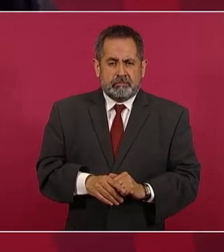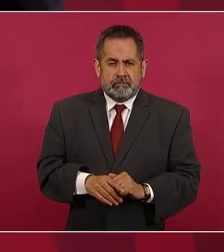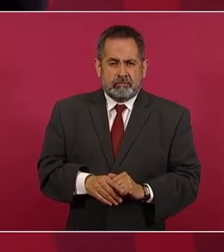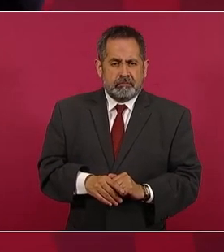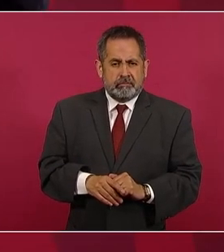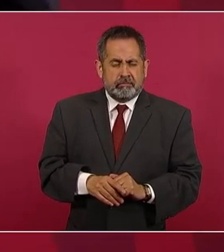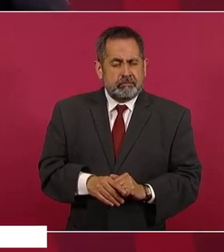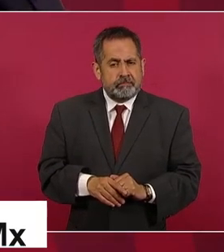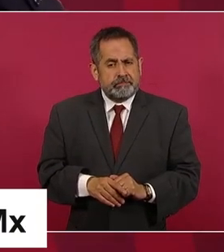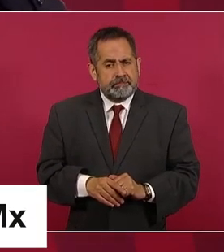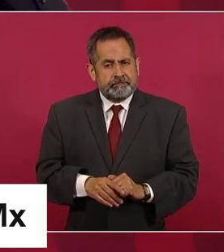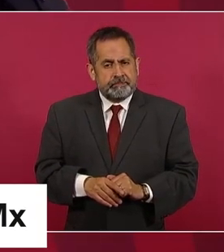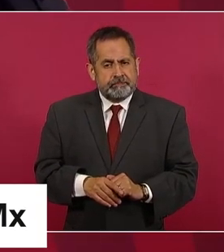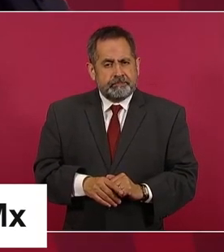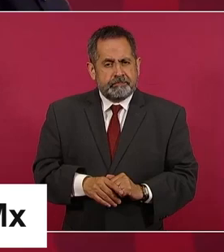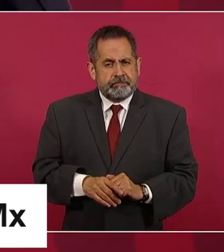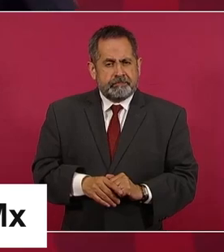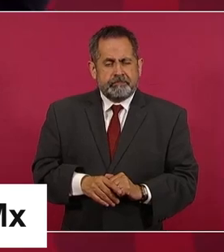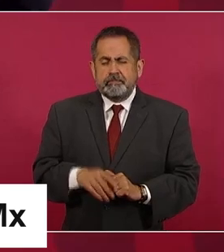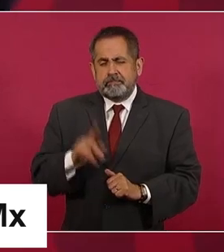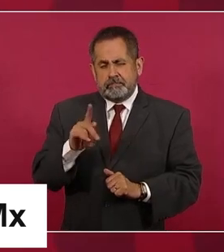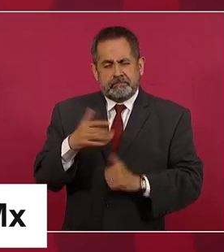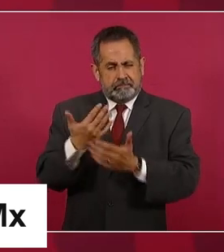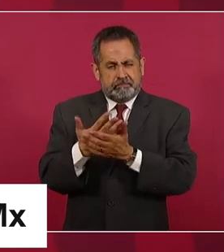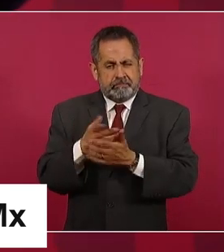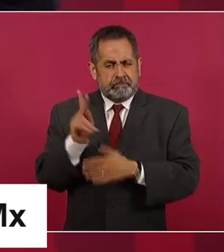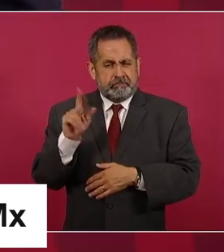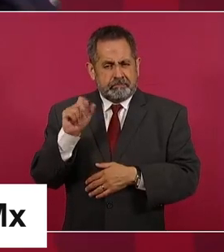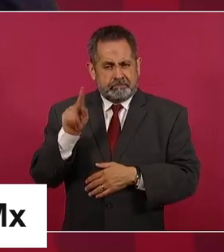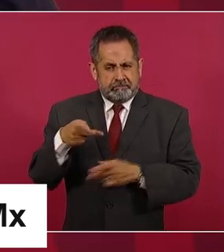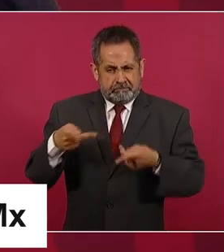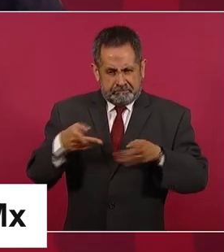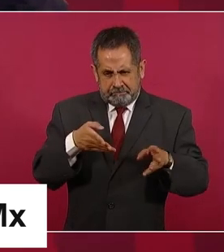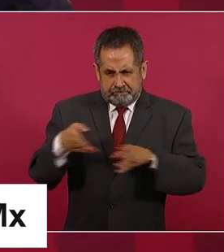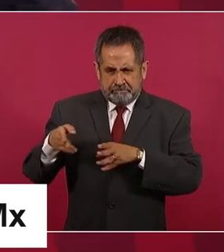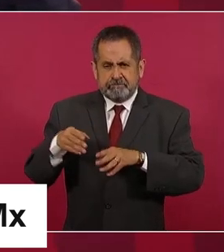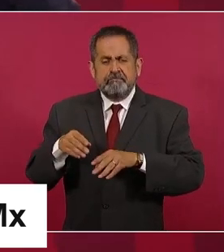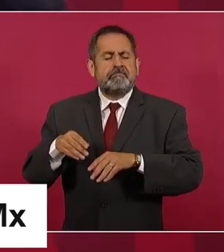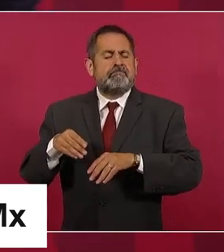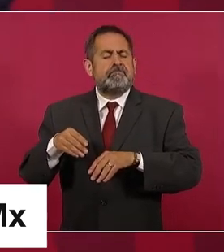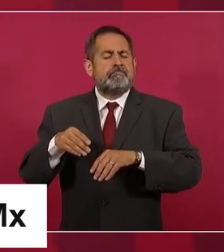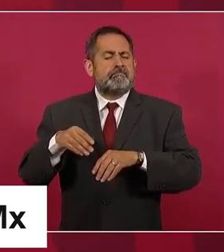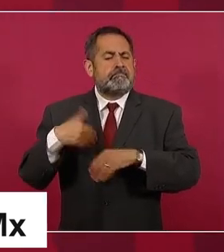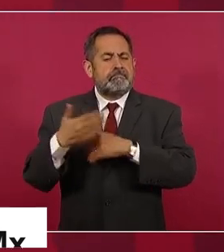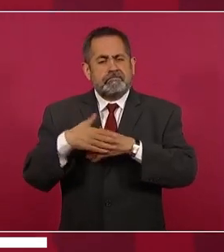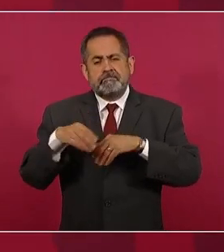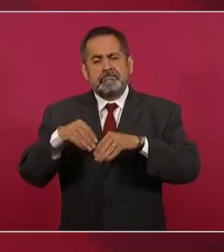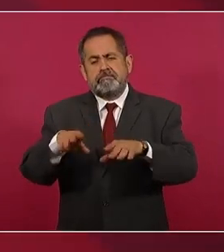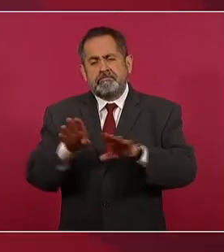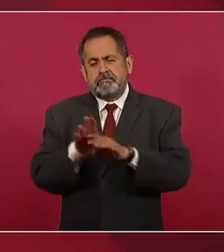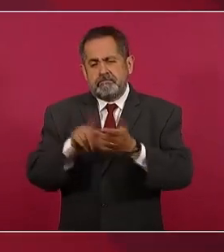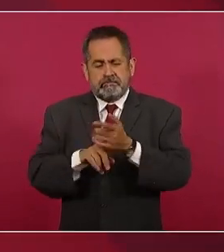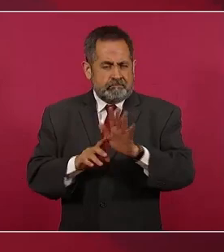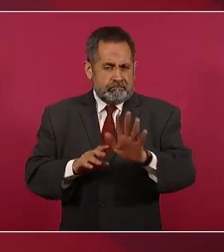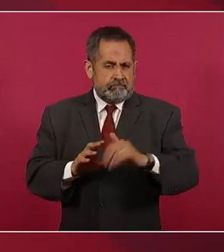pues a dar a conocer el plan a seguir, la posibilidad de inversión.